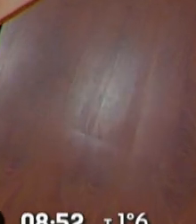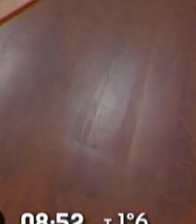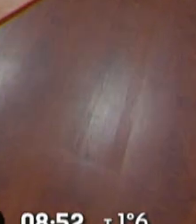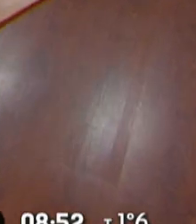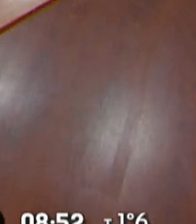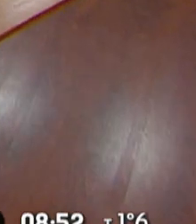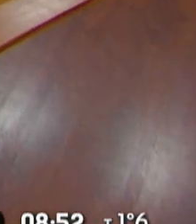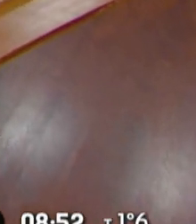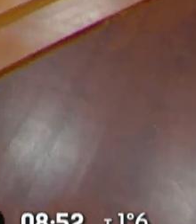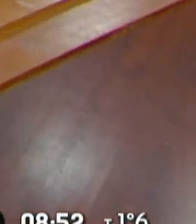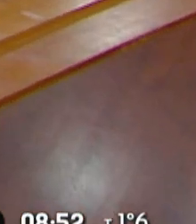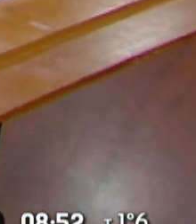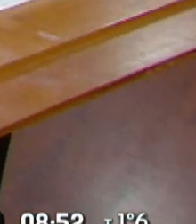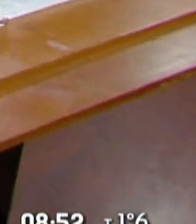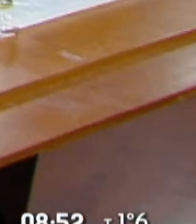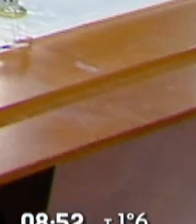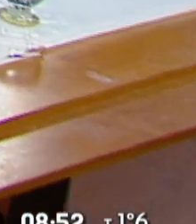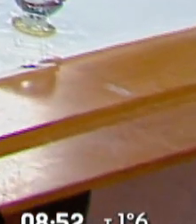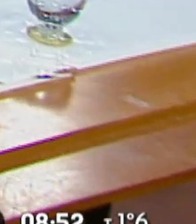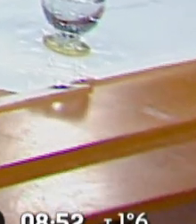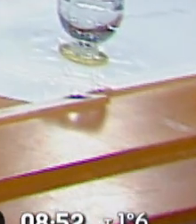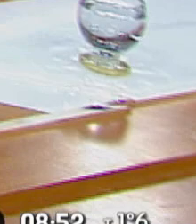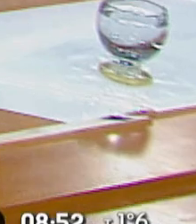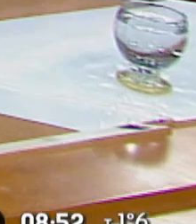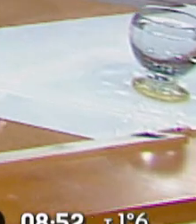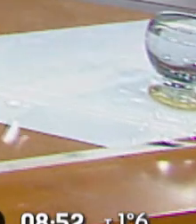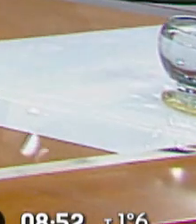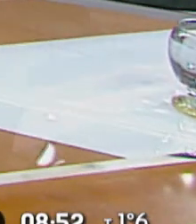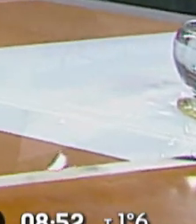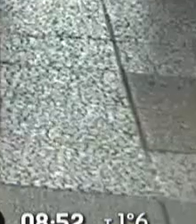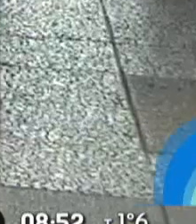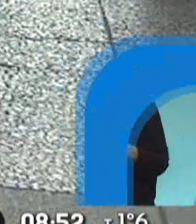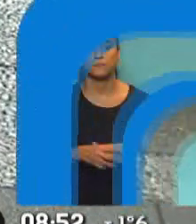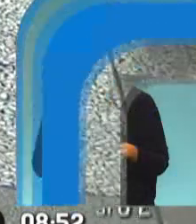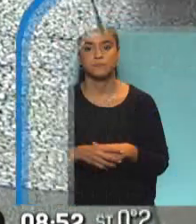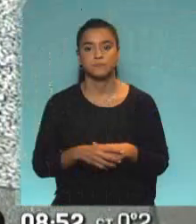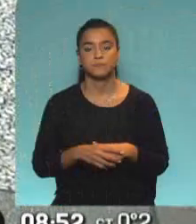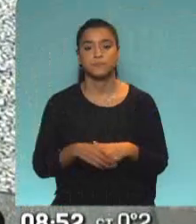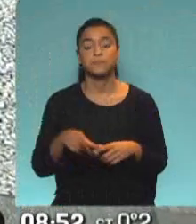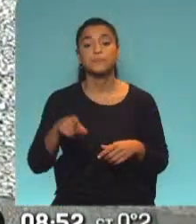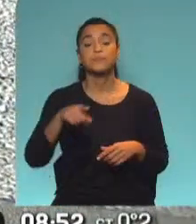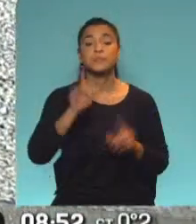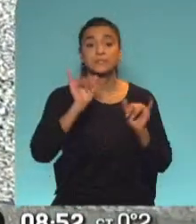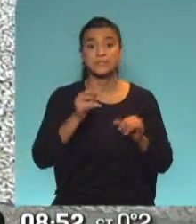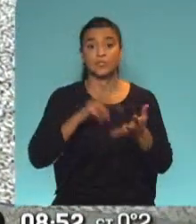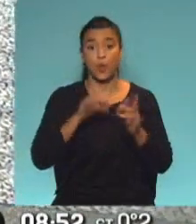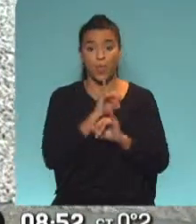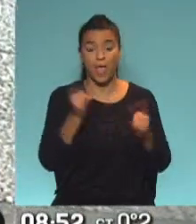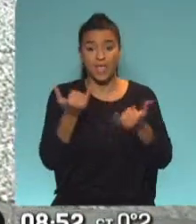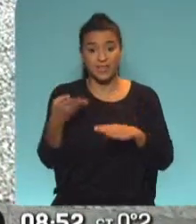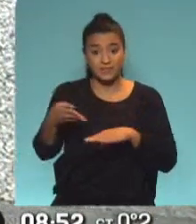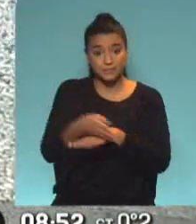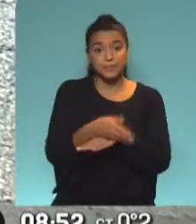Volvemos a los tribunales de Lomas de Zamora, causa espionaje ilegal. Laura Mayocchi, novedades. Pablo, Silvia, acaba de